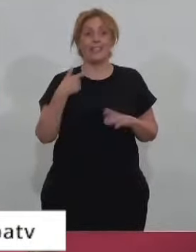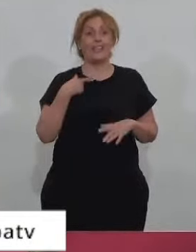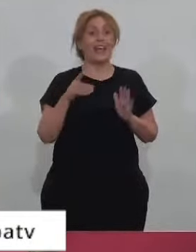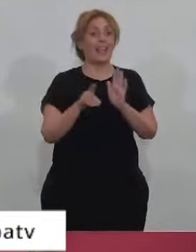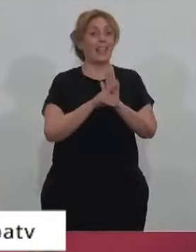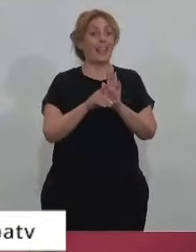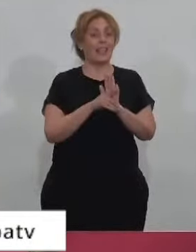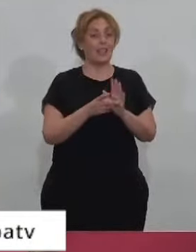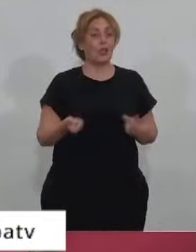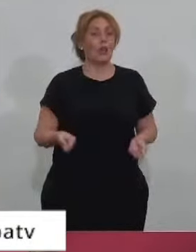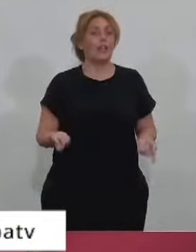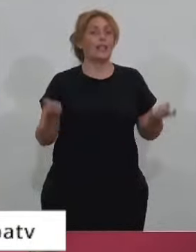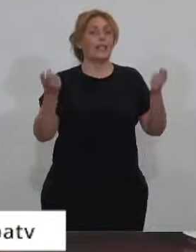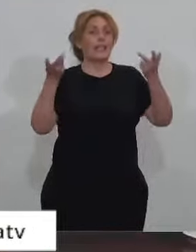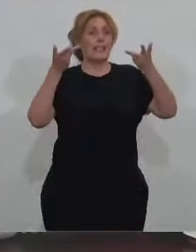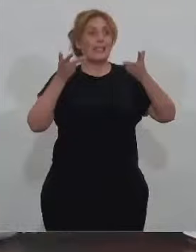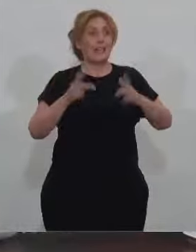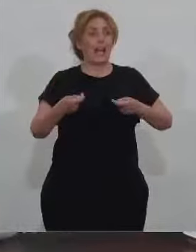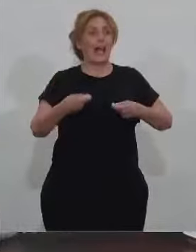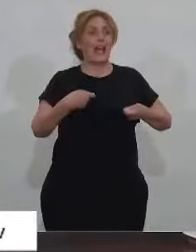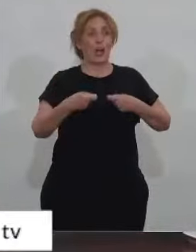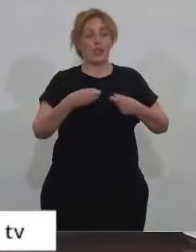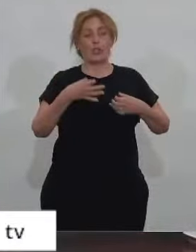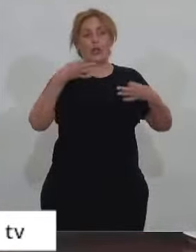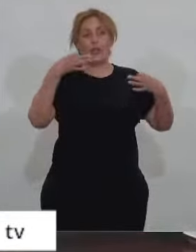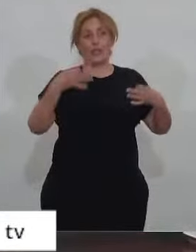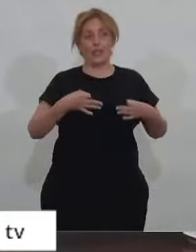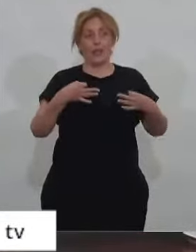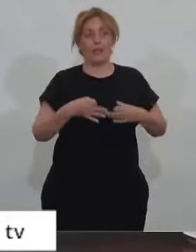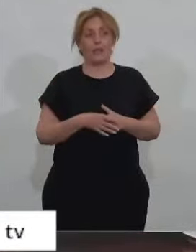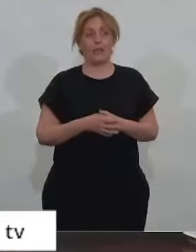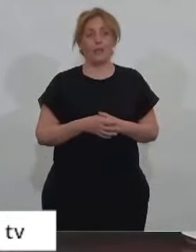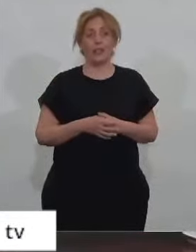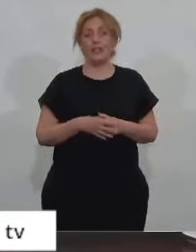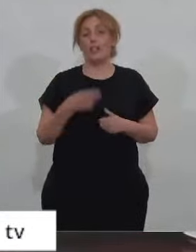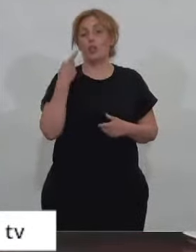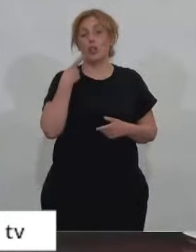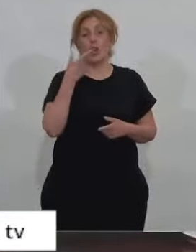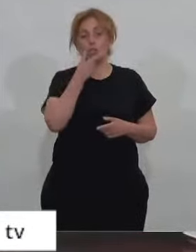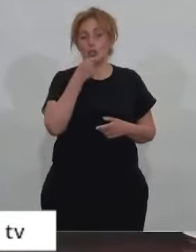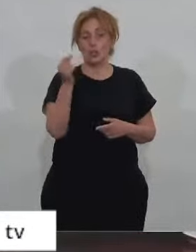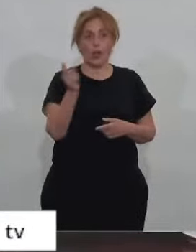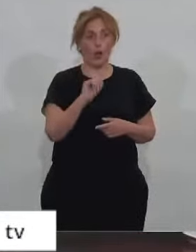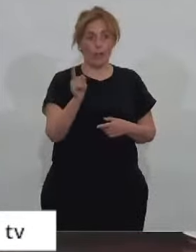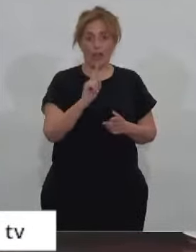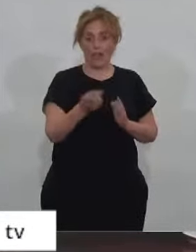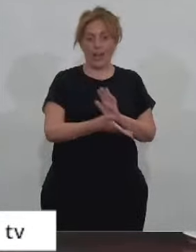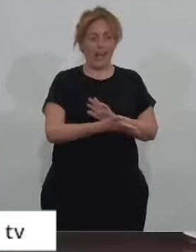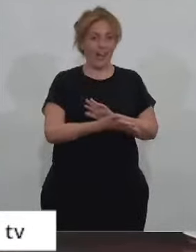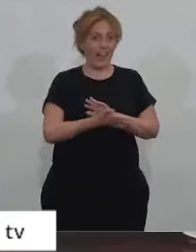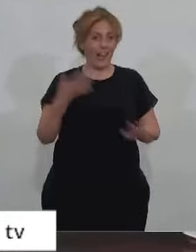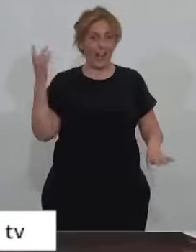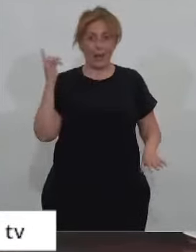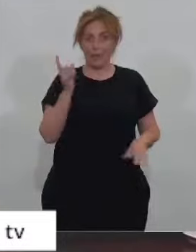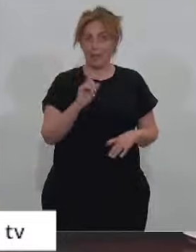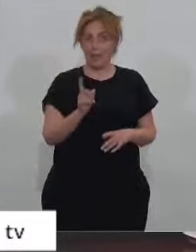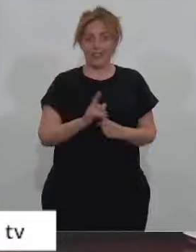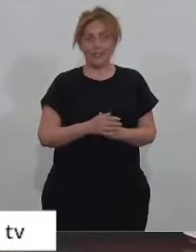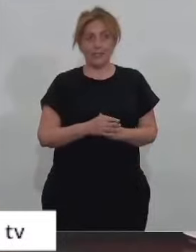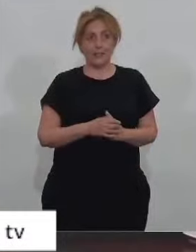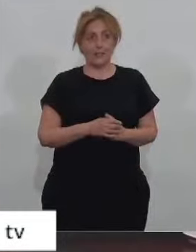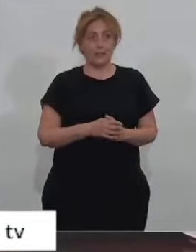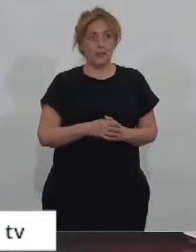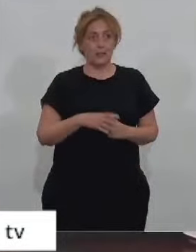que las negociaciones no son fáciles, ni rápidas, ni tienen por qué serlo, pero sí tienen que ser efectivas. Y para que